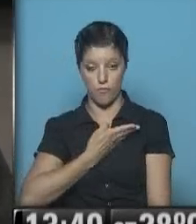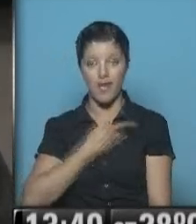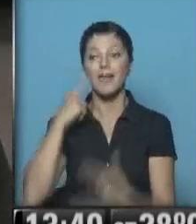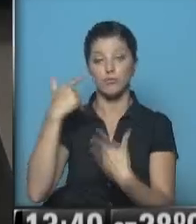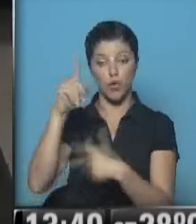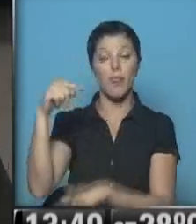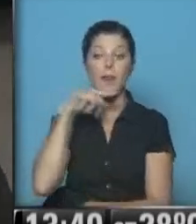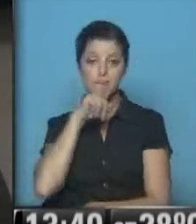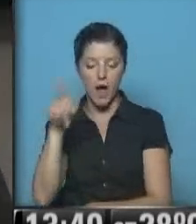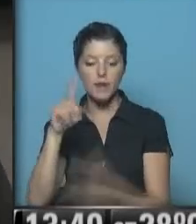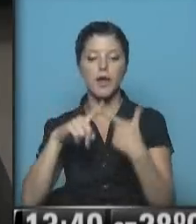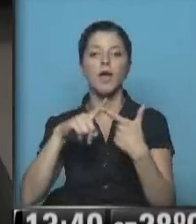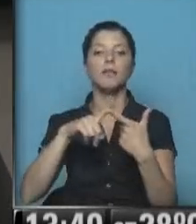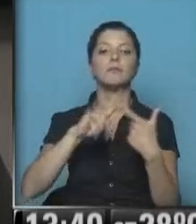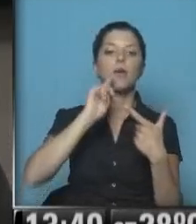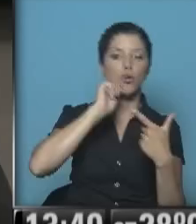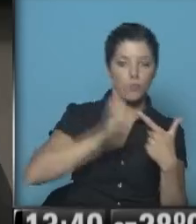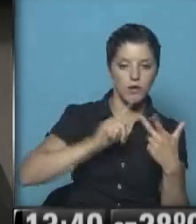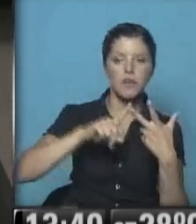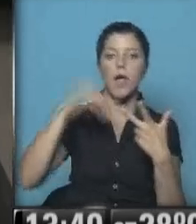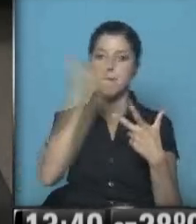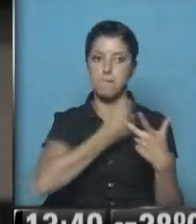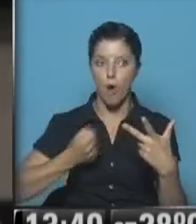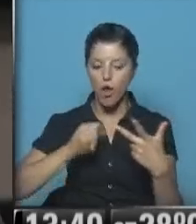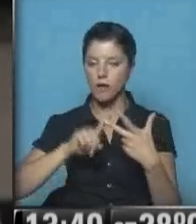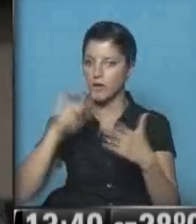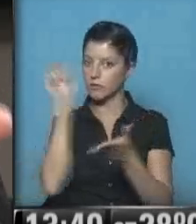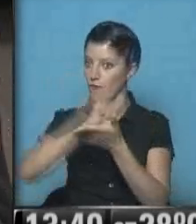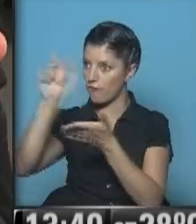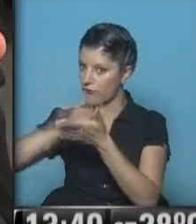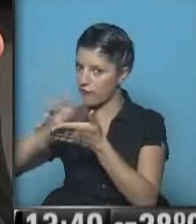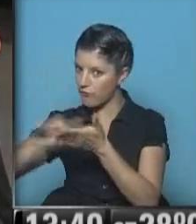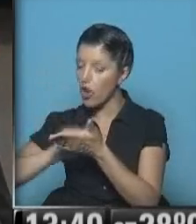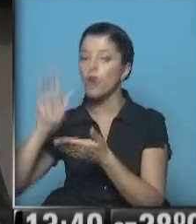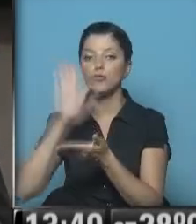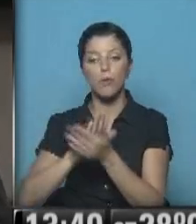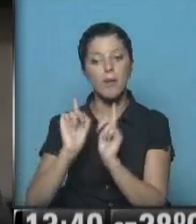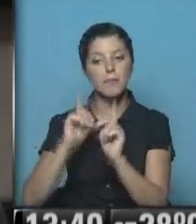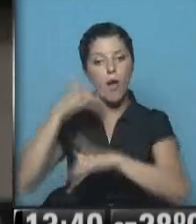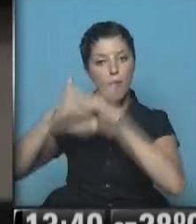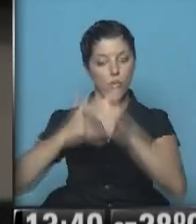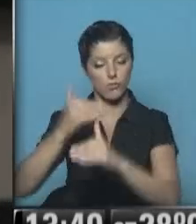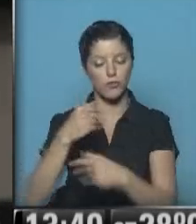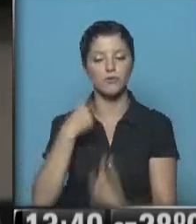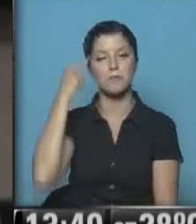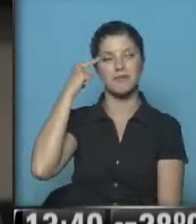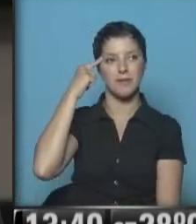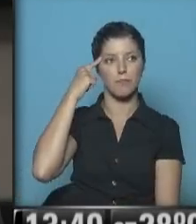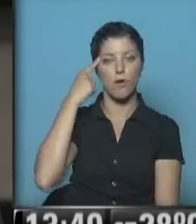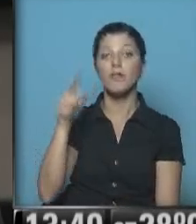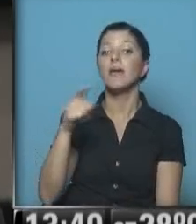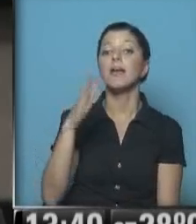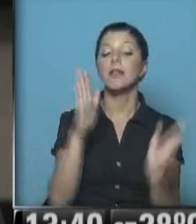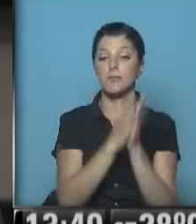Democrática Alemana, en Hungría, en Polonia, se había escrito mucho justamente sobre la propia evolución. Y si uno mira otra vez el libro Perestroika